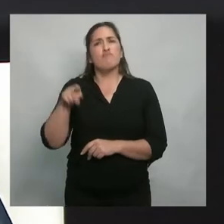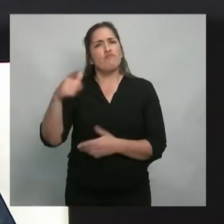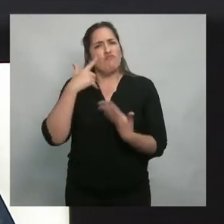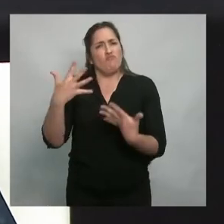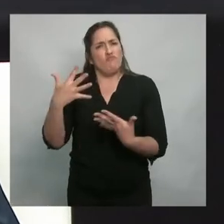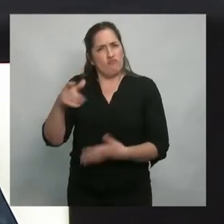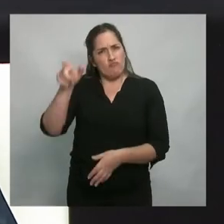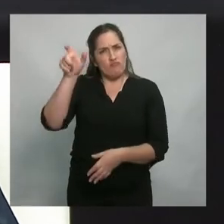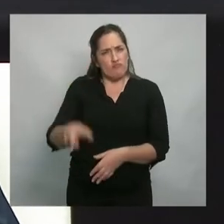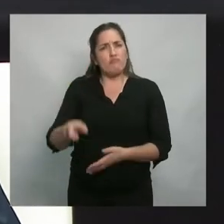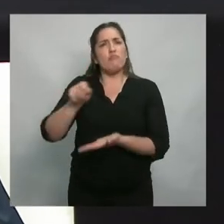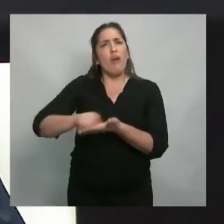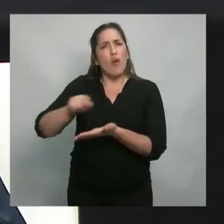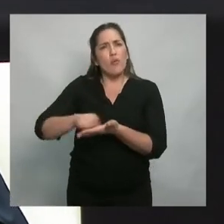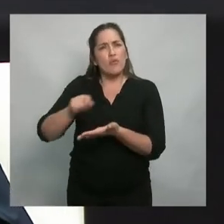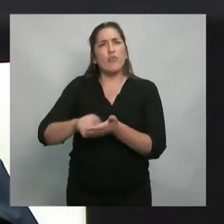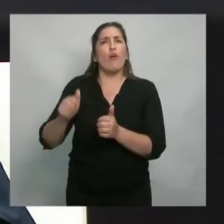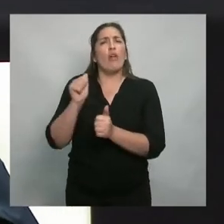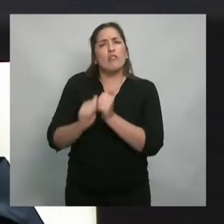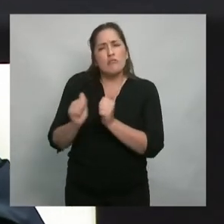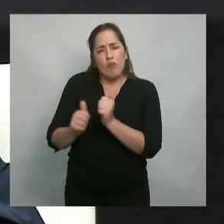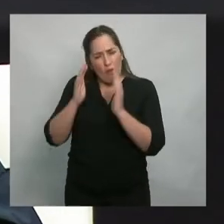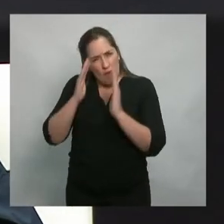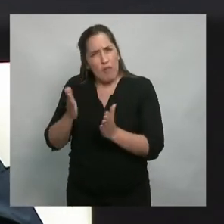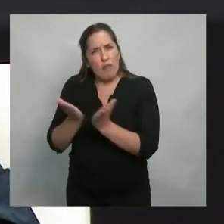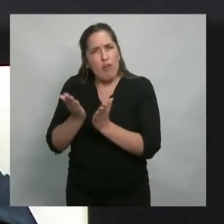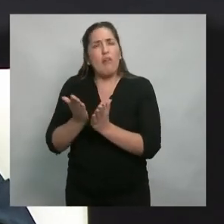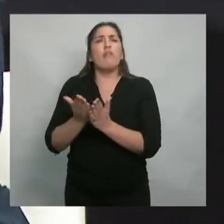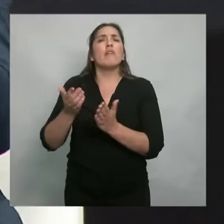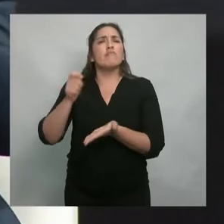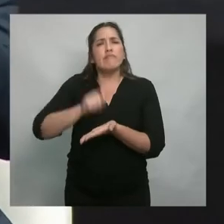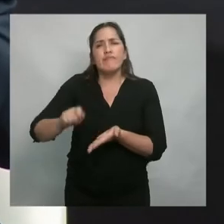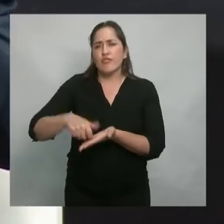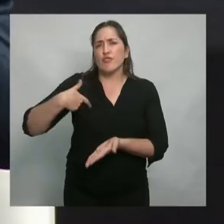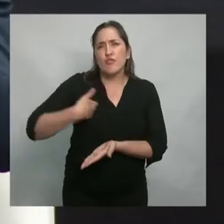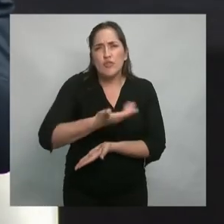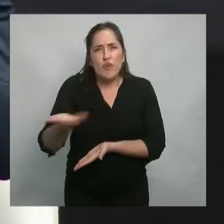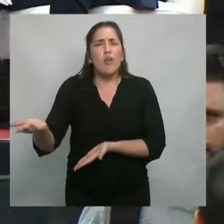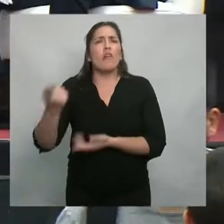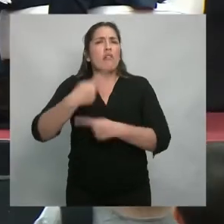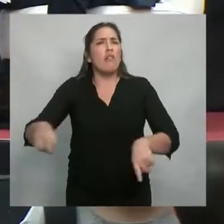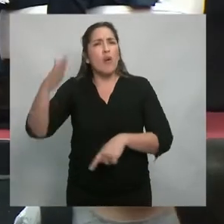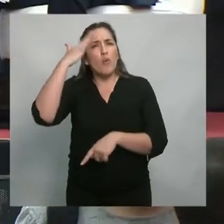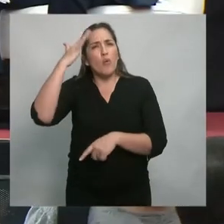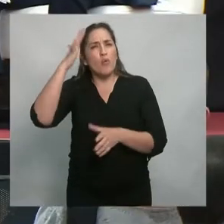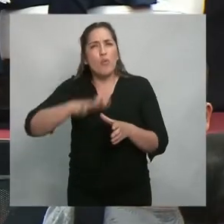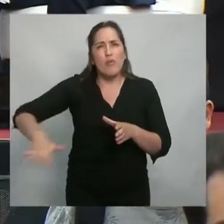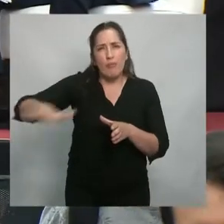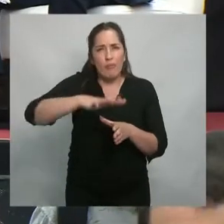conocido autor, historiador, sociólogo, trabajador. Ha escrito mucho sobre la cultura popular